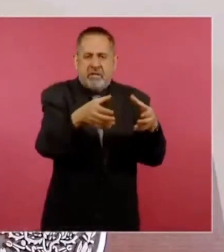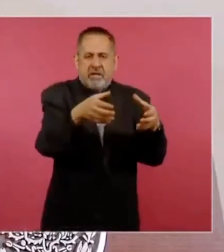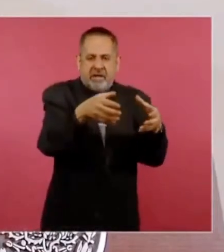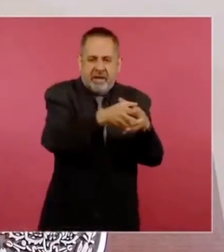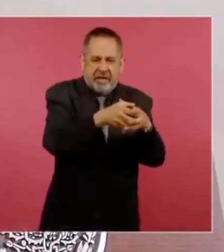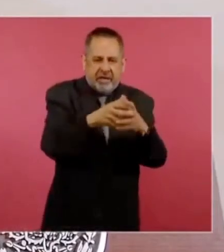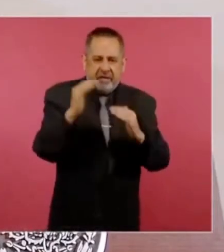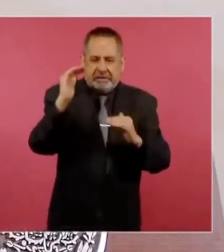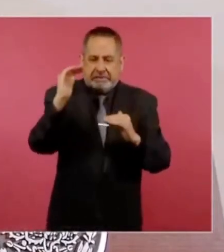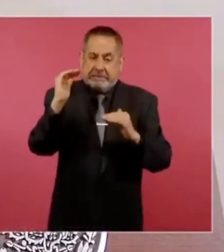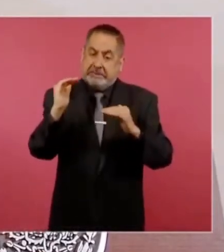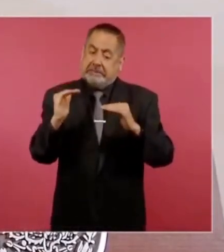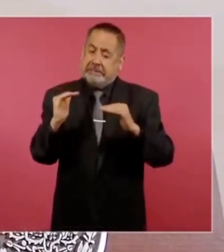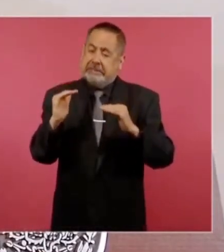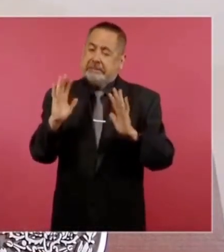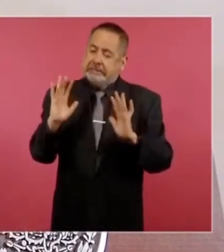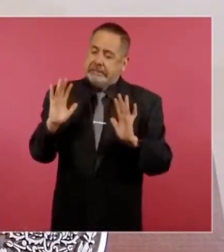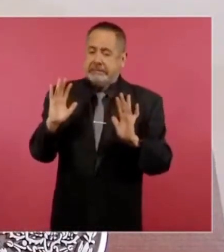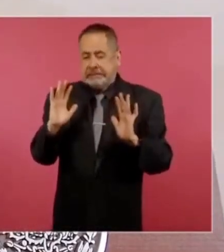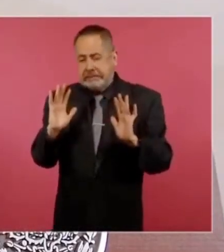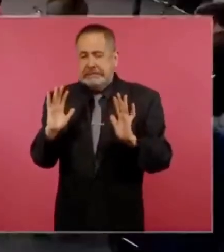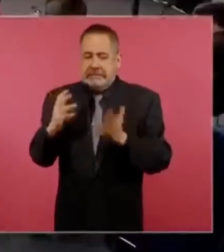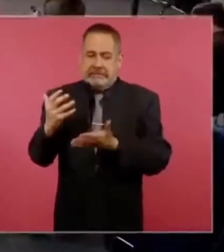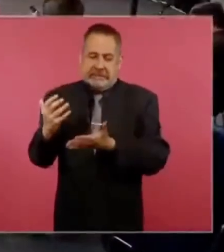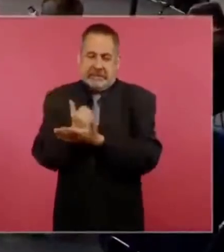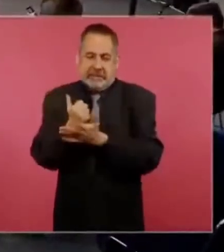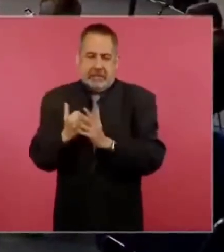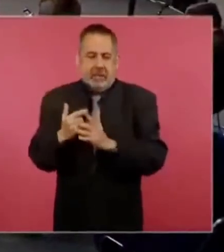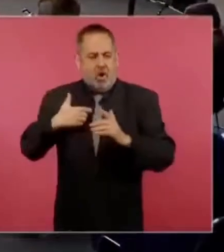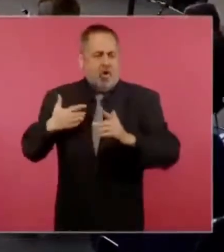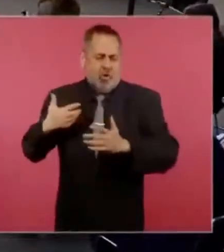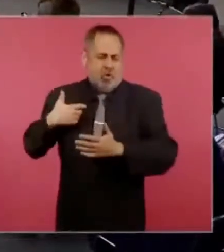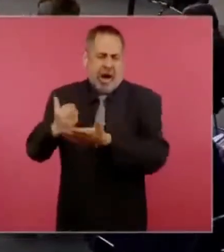no hubiésemos ganado con